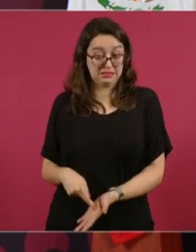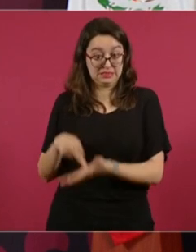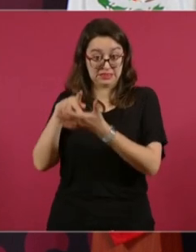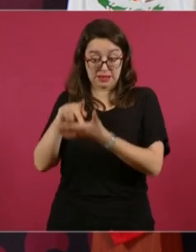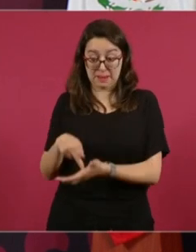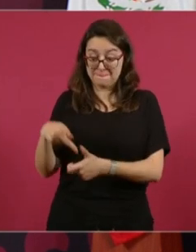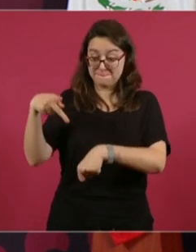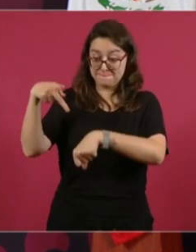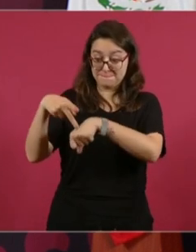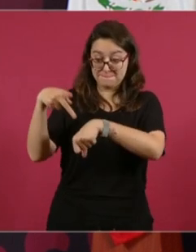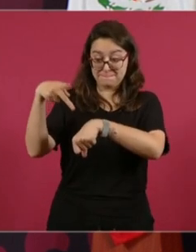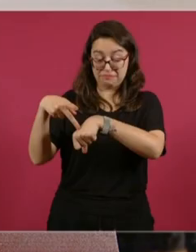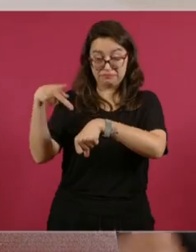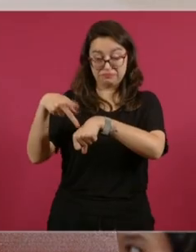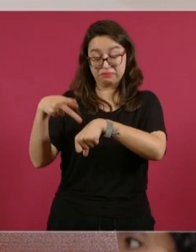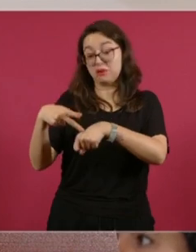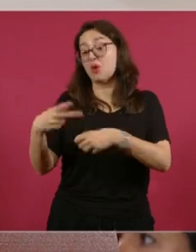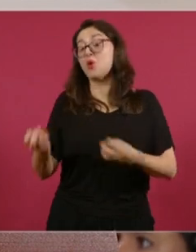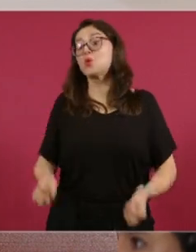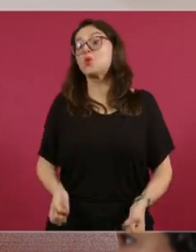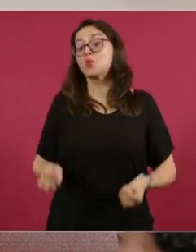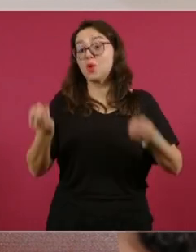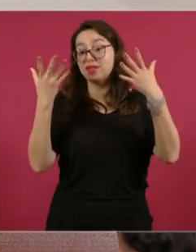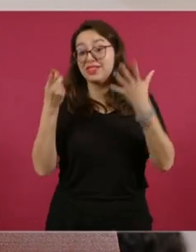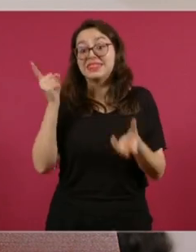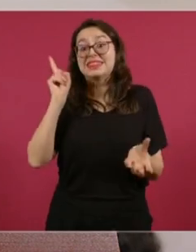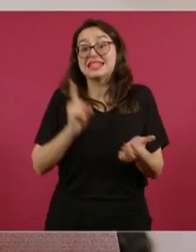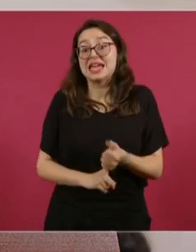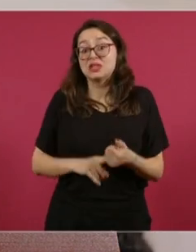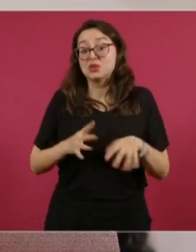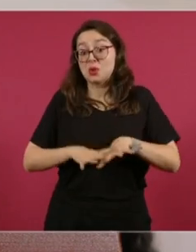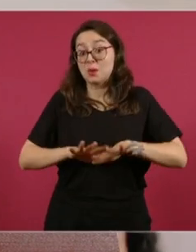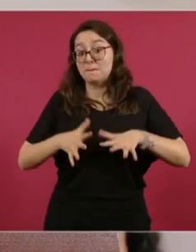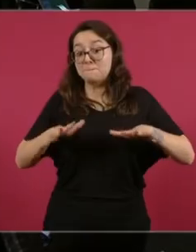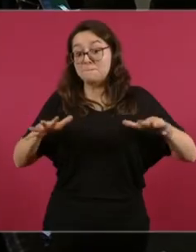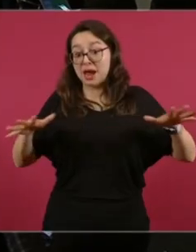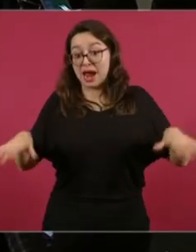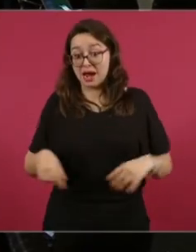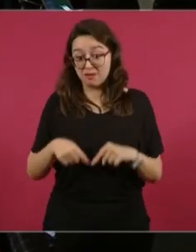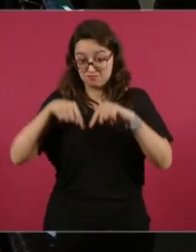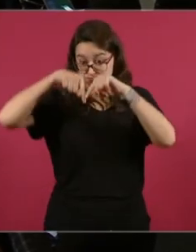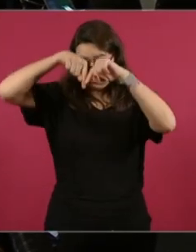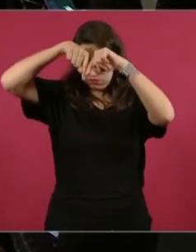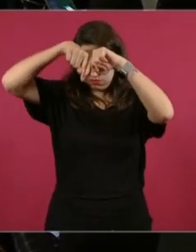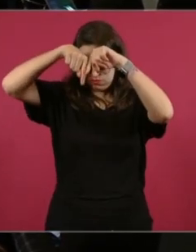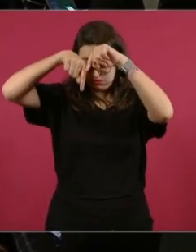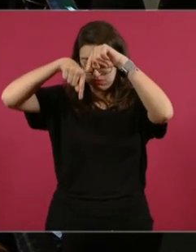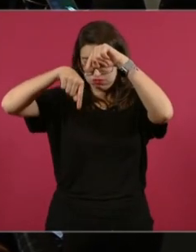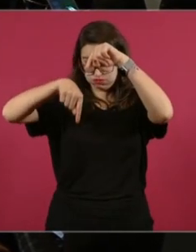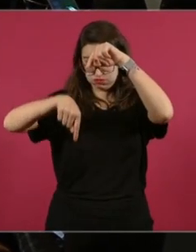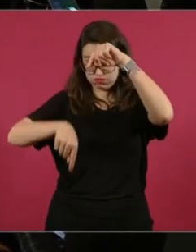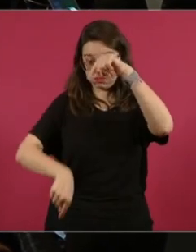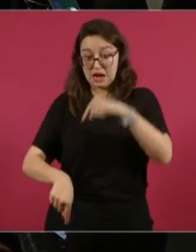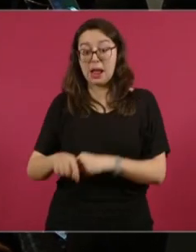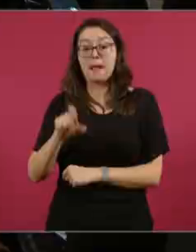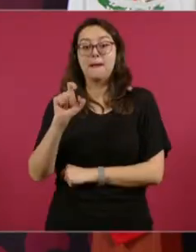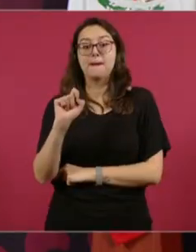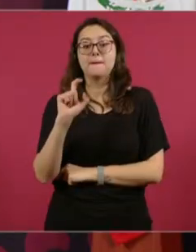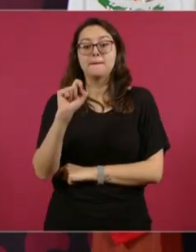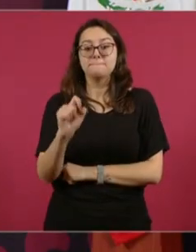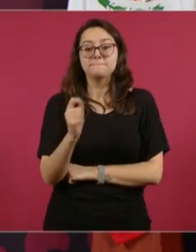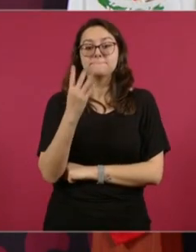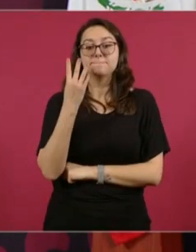de roca en el mar. Estamos hablando de una profundidad de 24